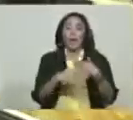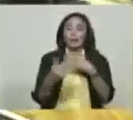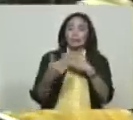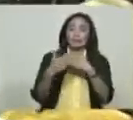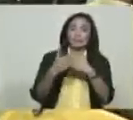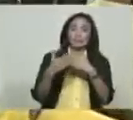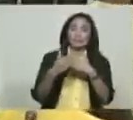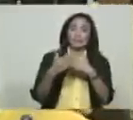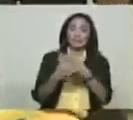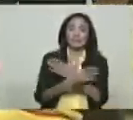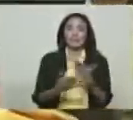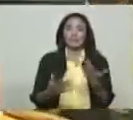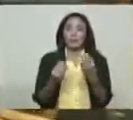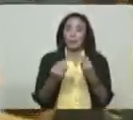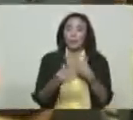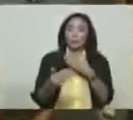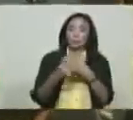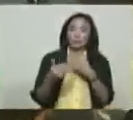más duro.